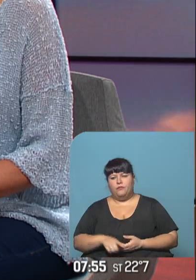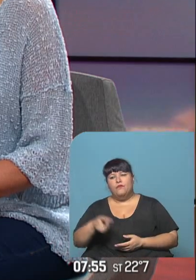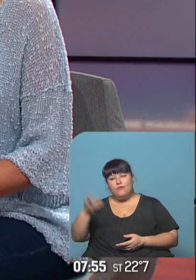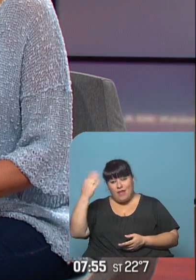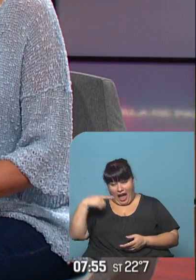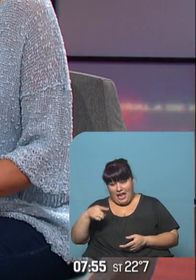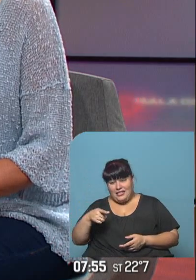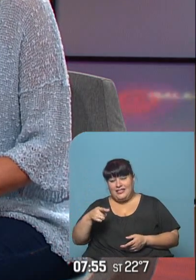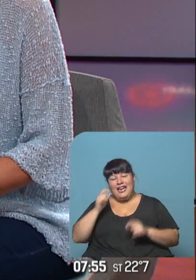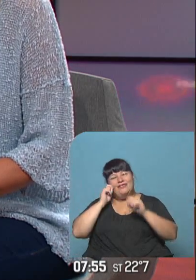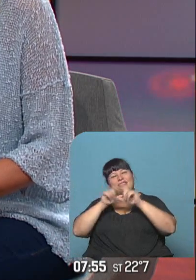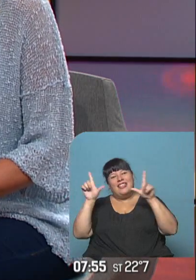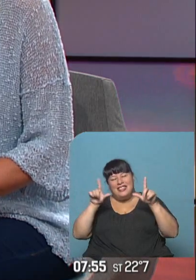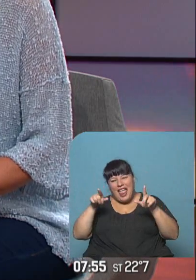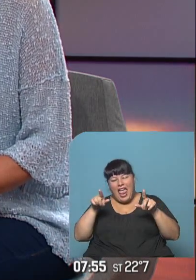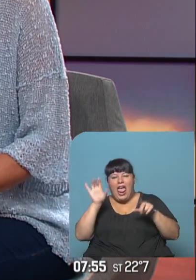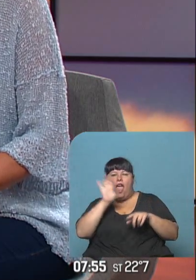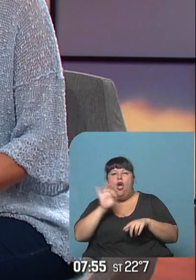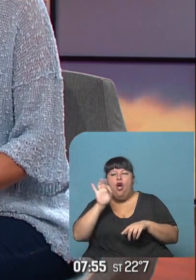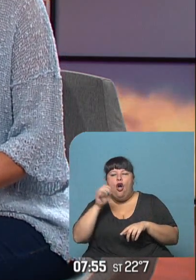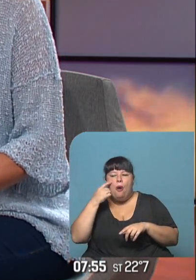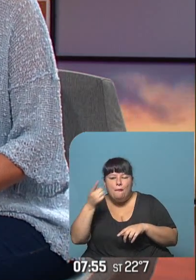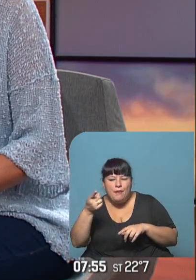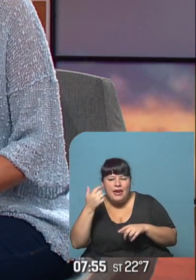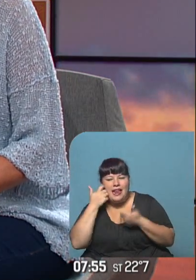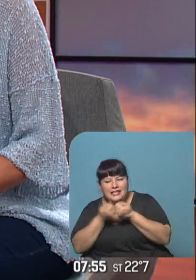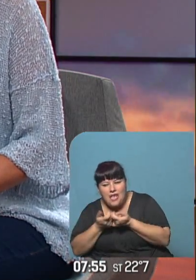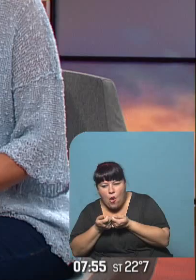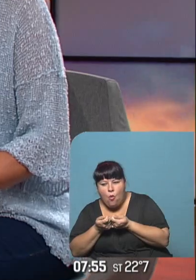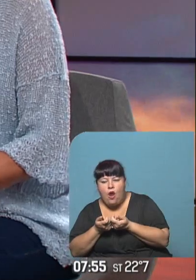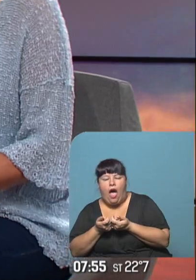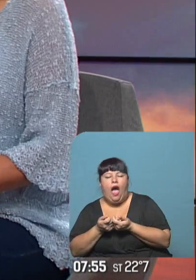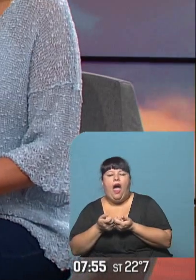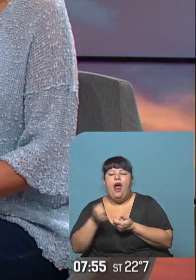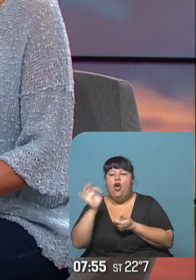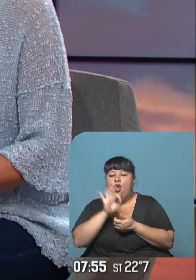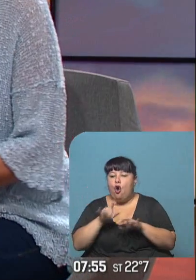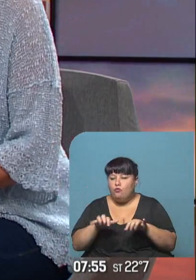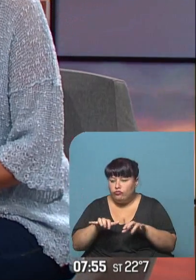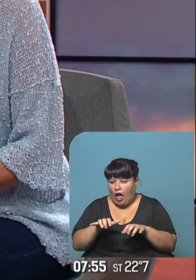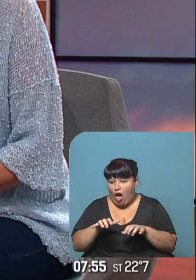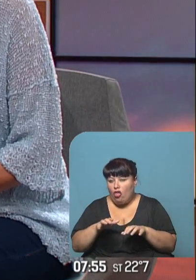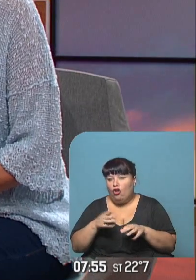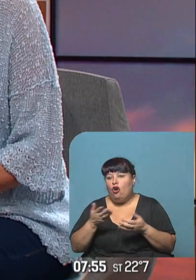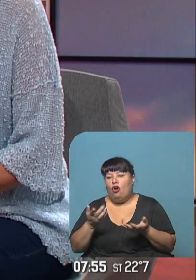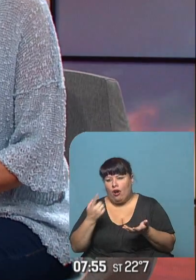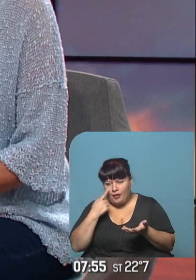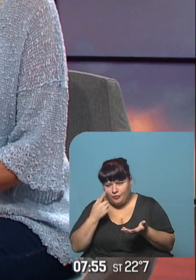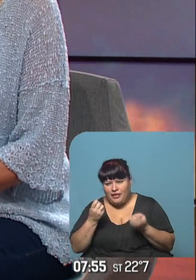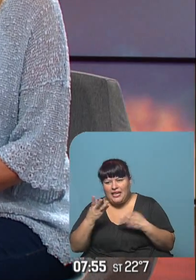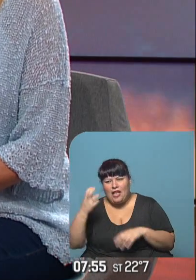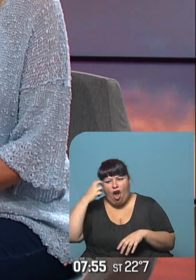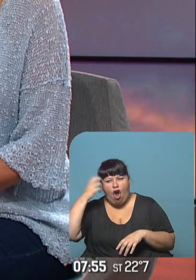¿Vos ayer encendías la tele o mirabas tu teléfono o en la compu y veías lo que sucedía